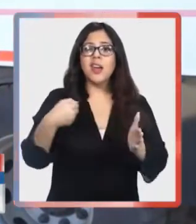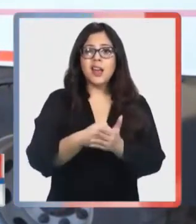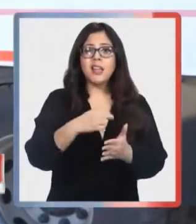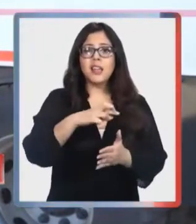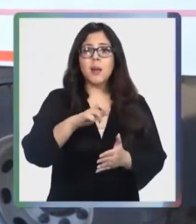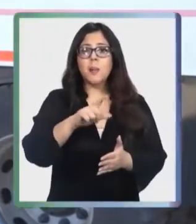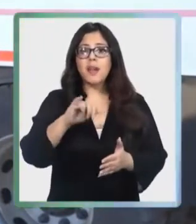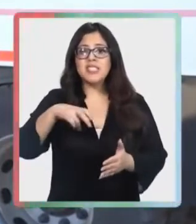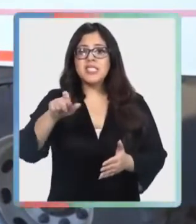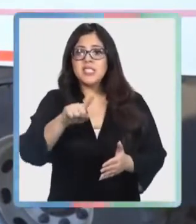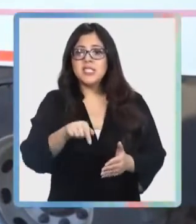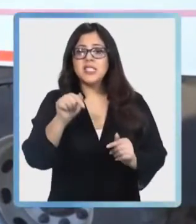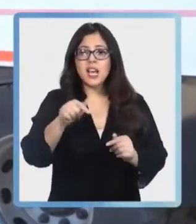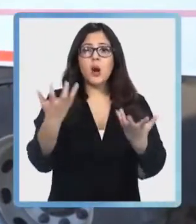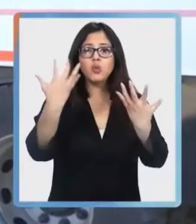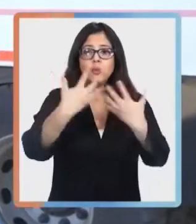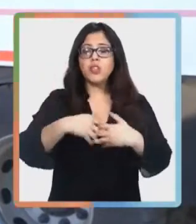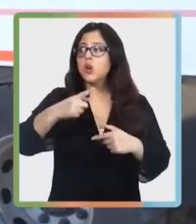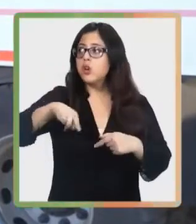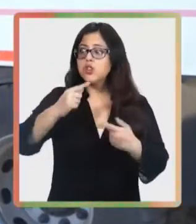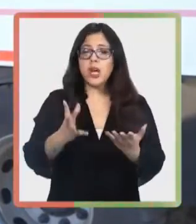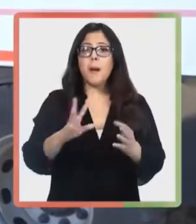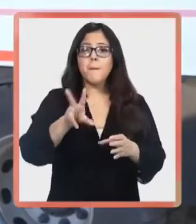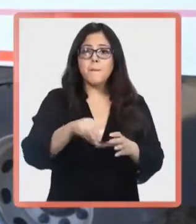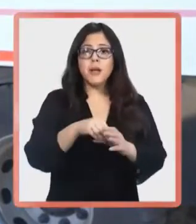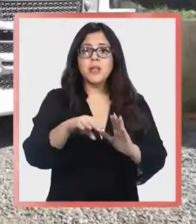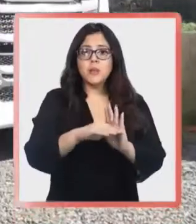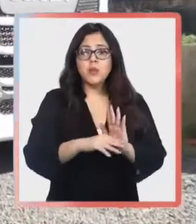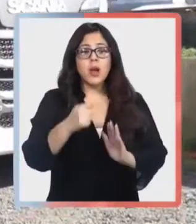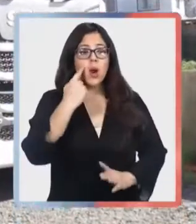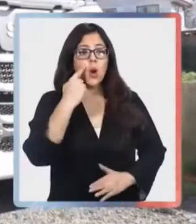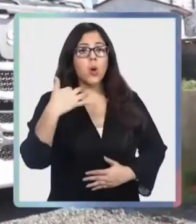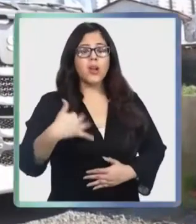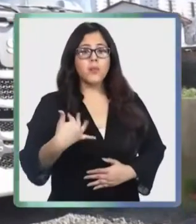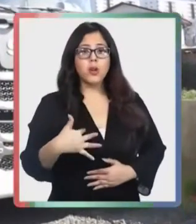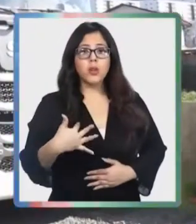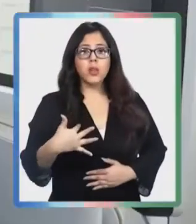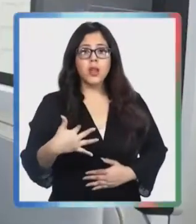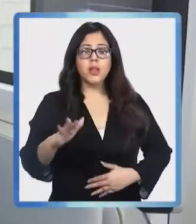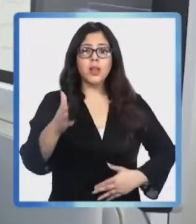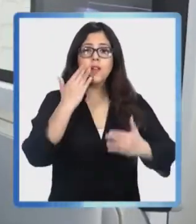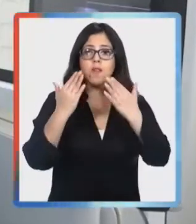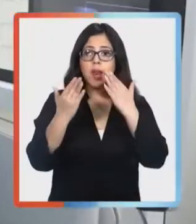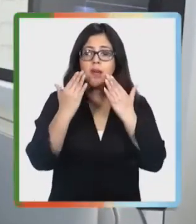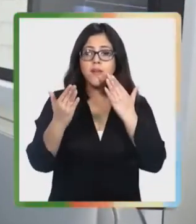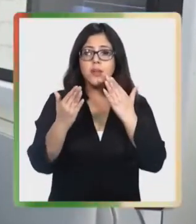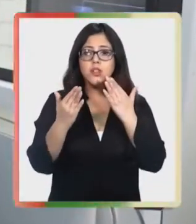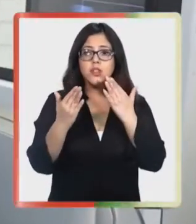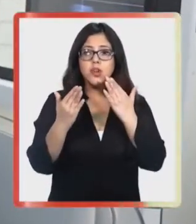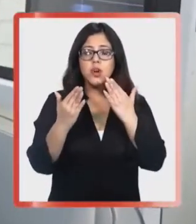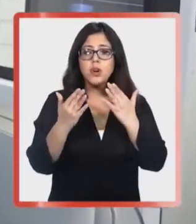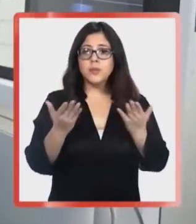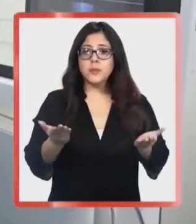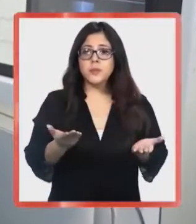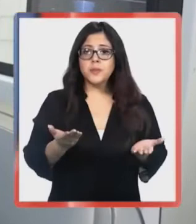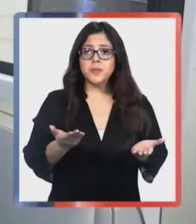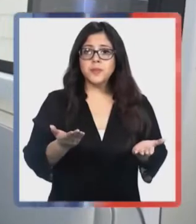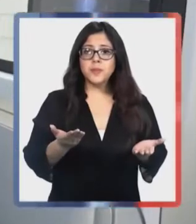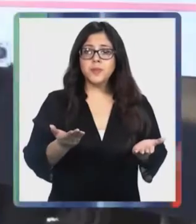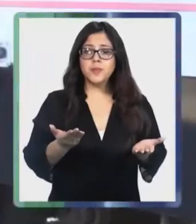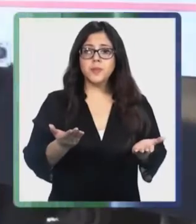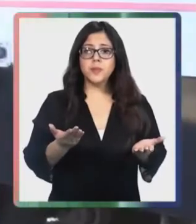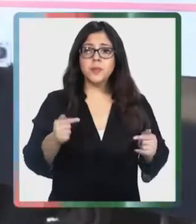pellines fueron automáticamente ellas entraron dentro del programa muy importante este beneficio porque